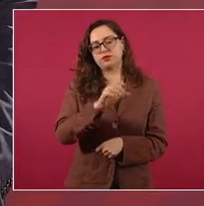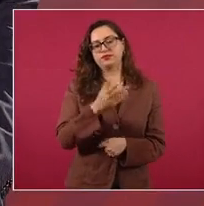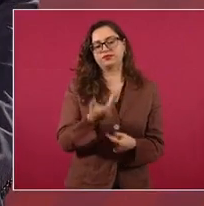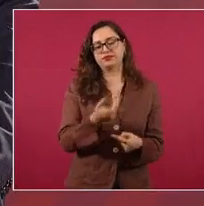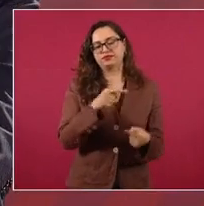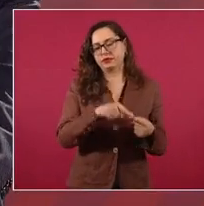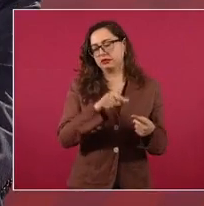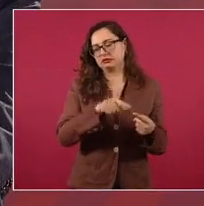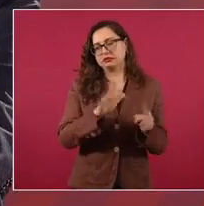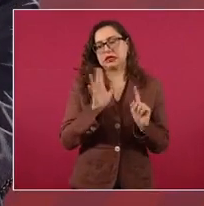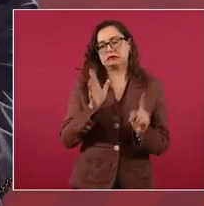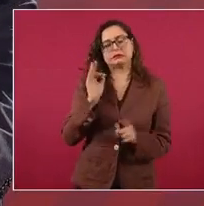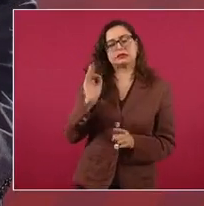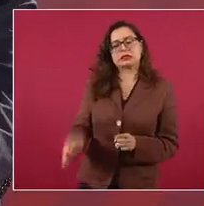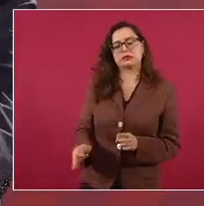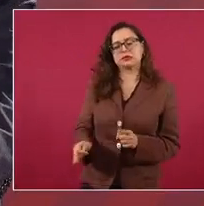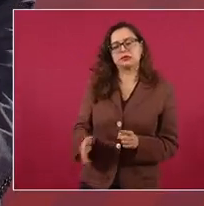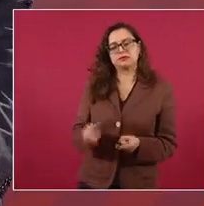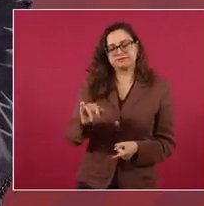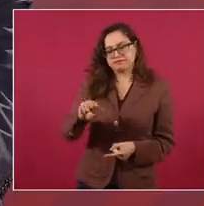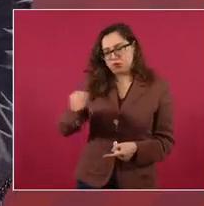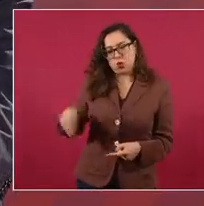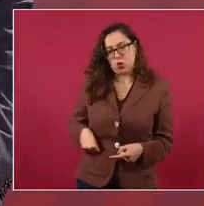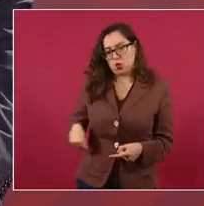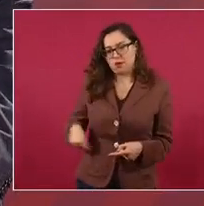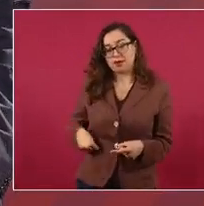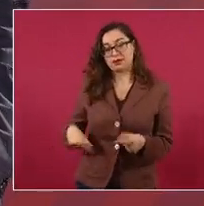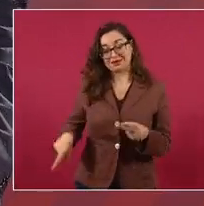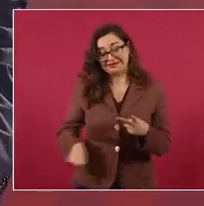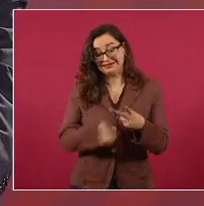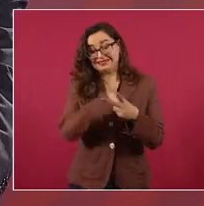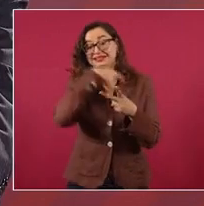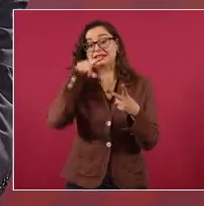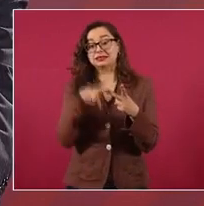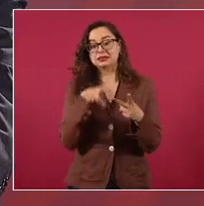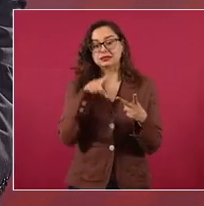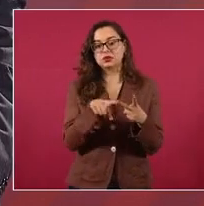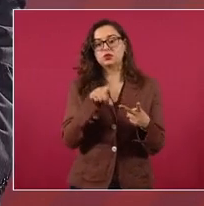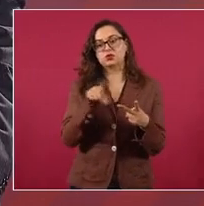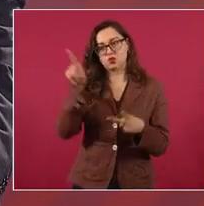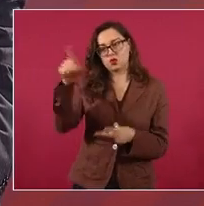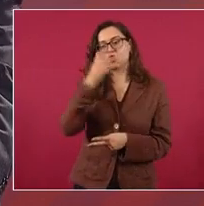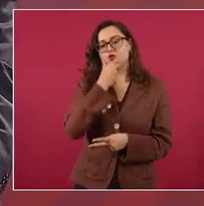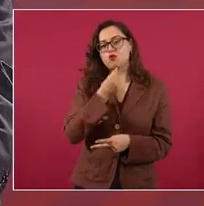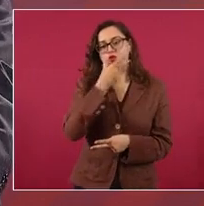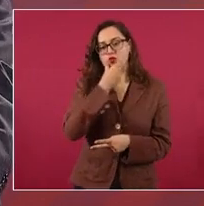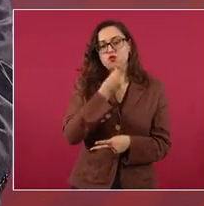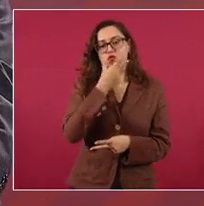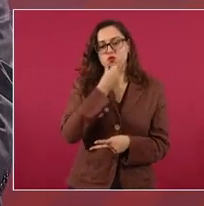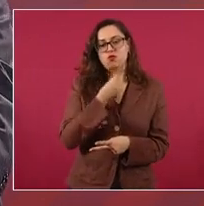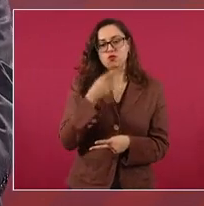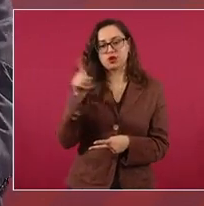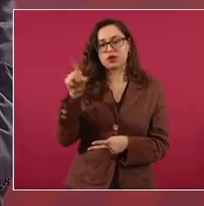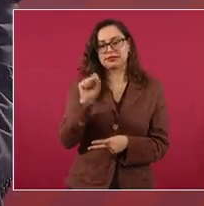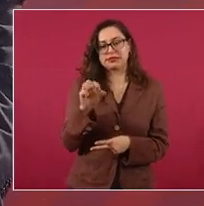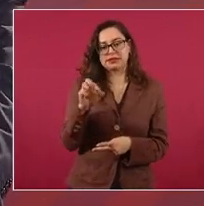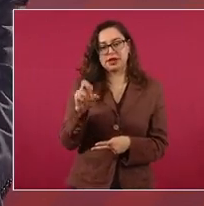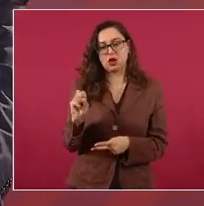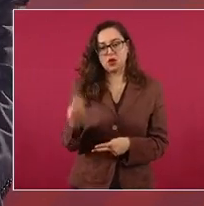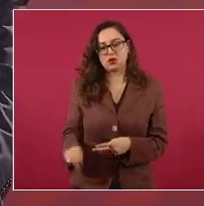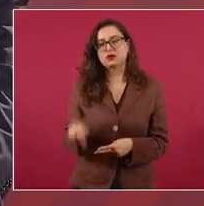Y el segundo lugar, este señor Cerón.